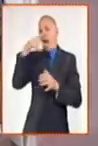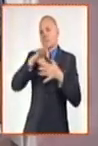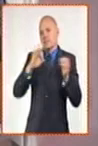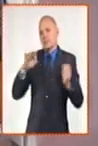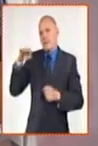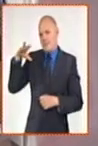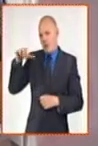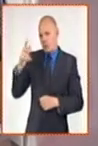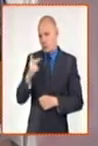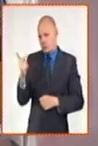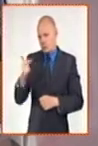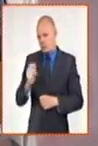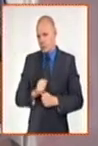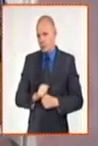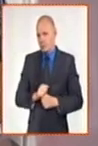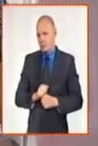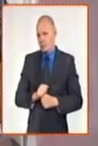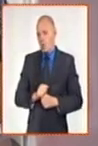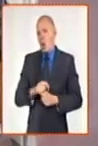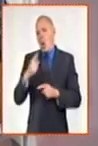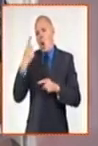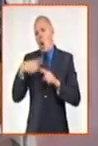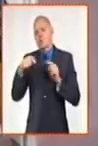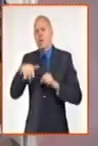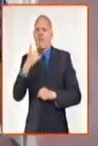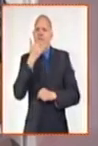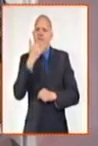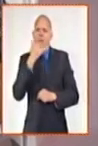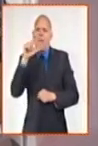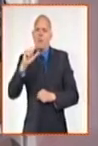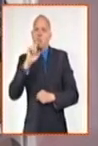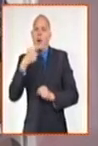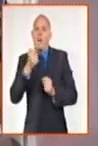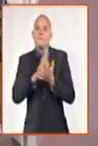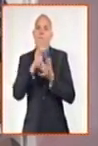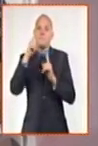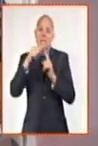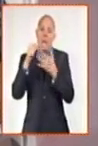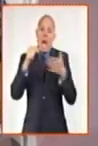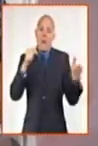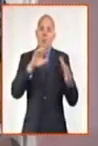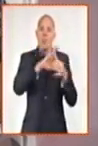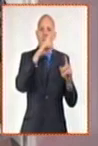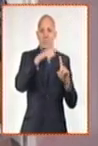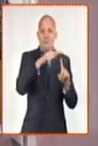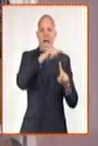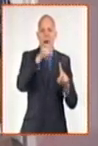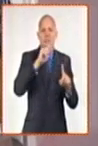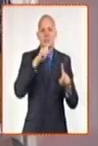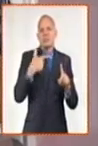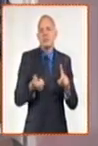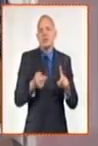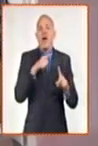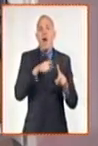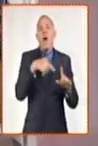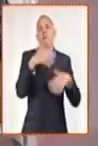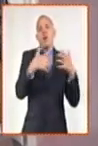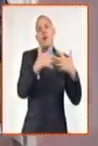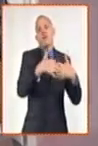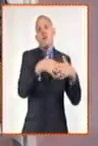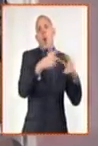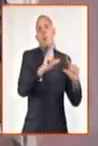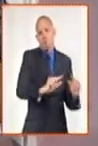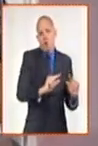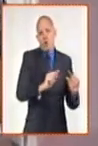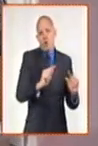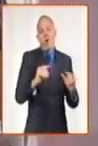y Artemisa, en lo fundamental. Y tenemos un nivel de afectación desde la provincia de Matanzas hasta la provincia de Guantánamo por déficit de capacidad de generación. O